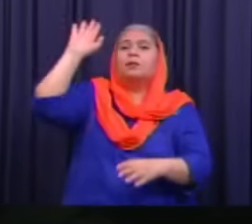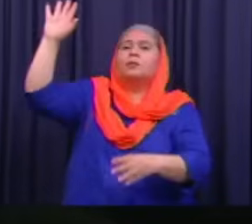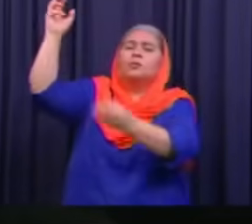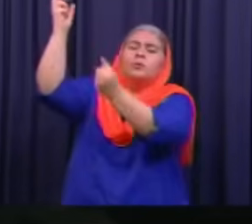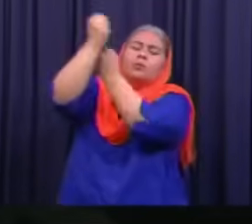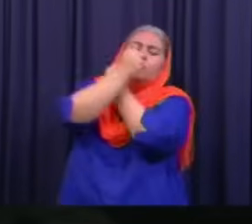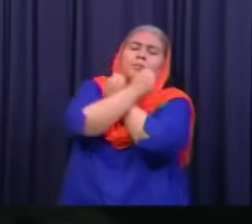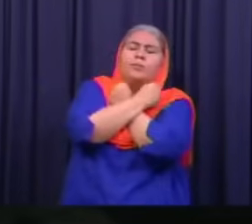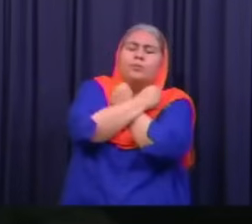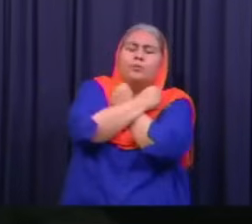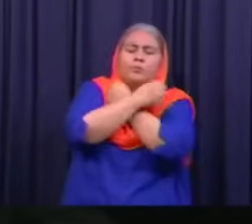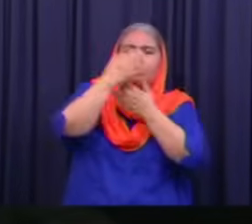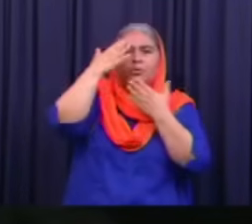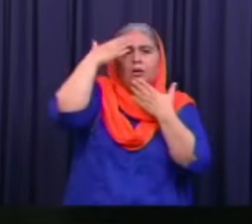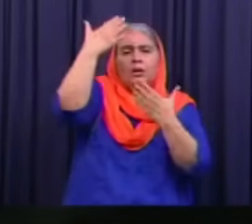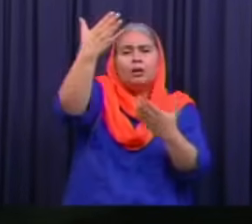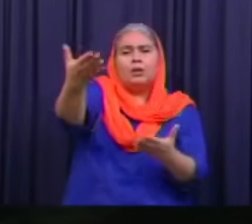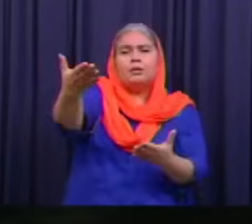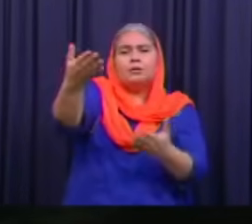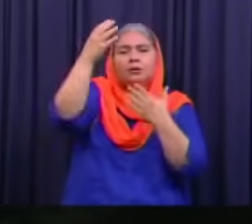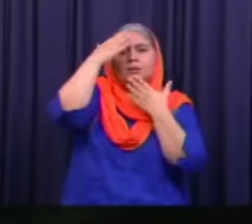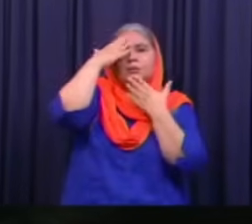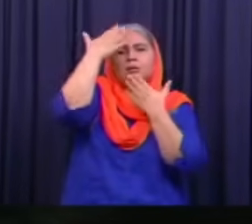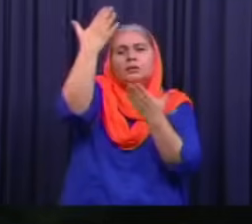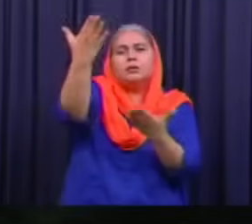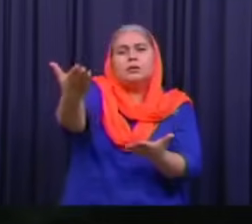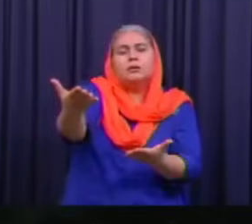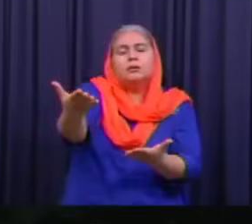gracias gracias gracias